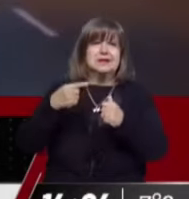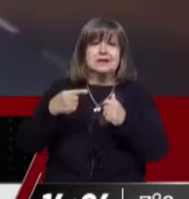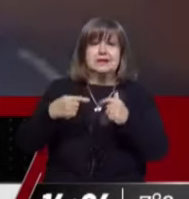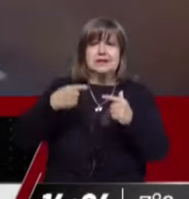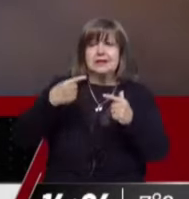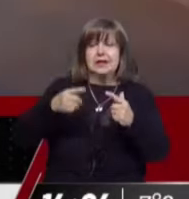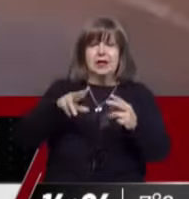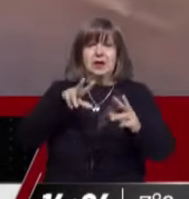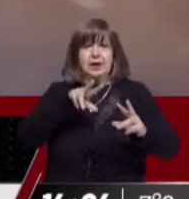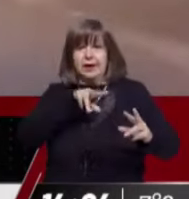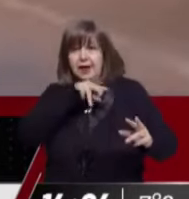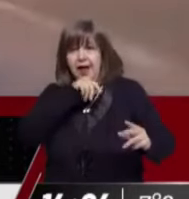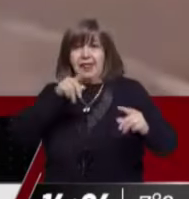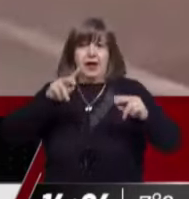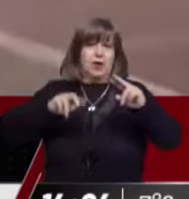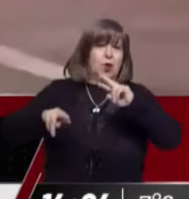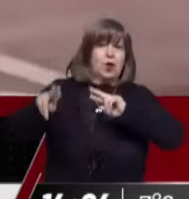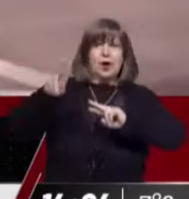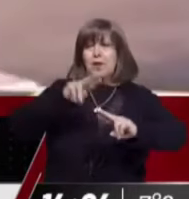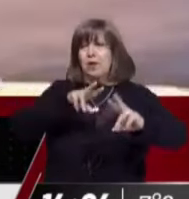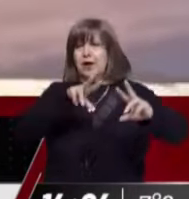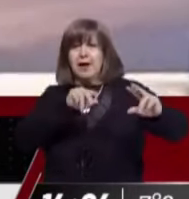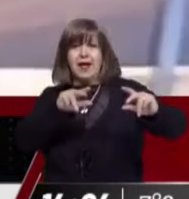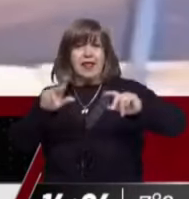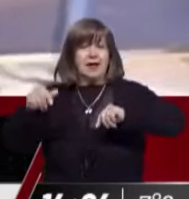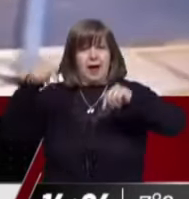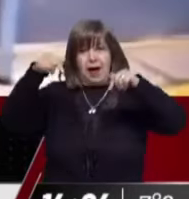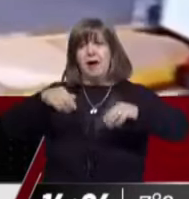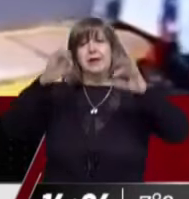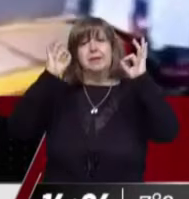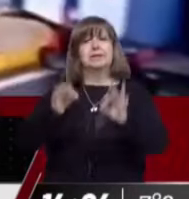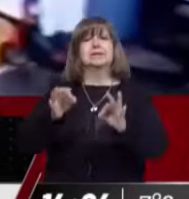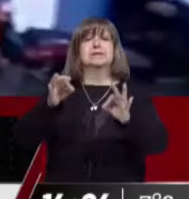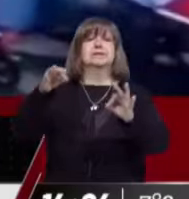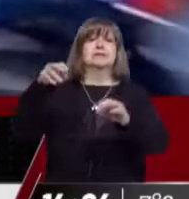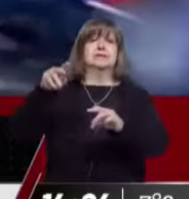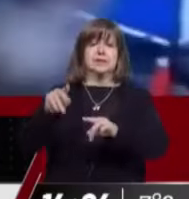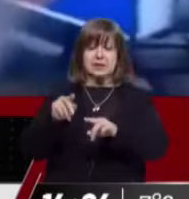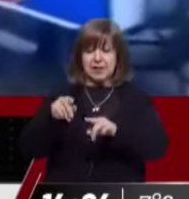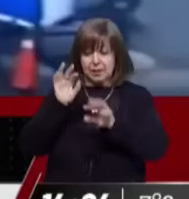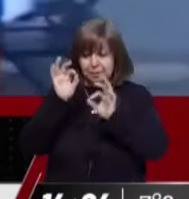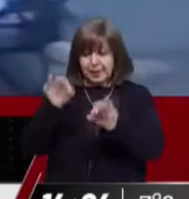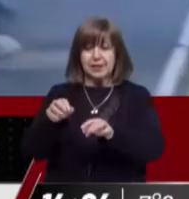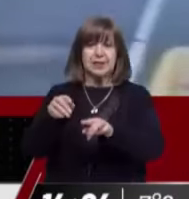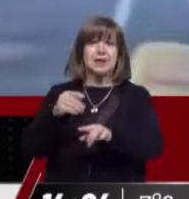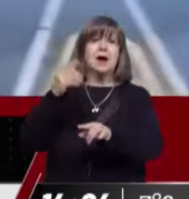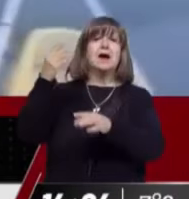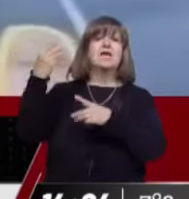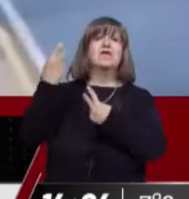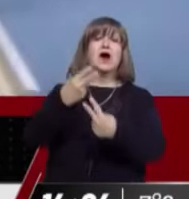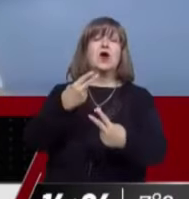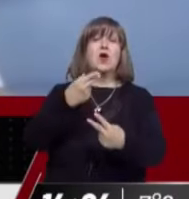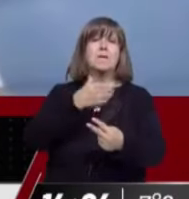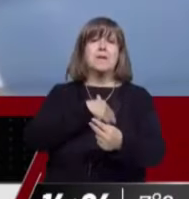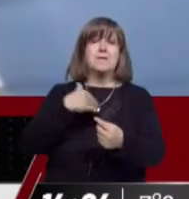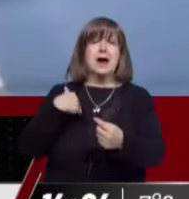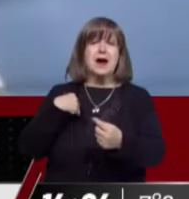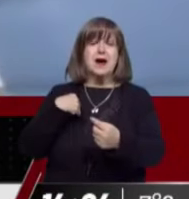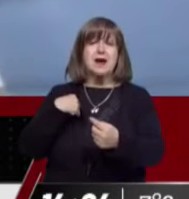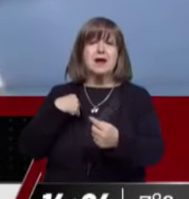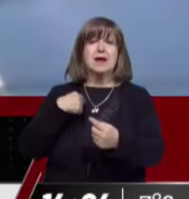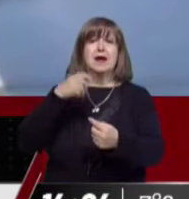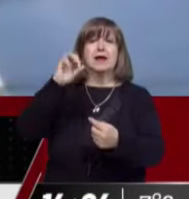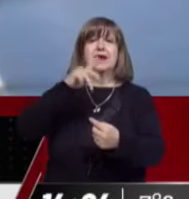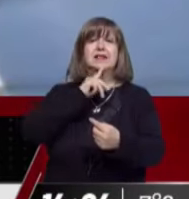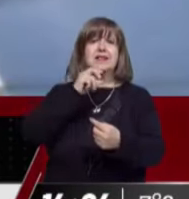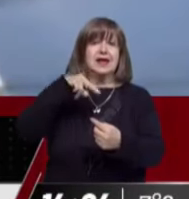logrado visualizar algo más preciso, y se ha confirmado ya con la presencia de su mamá Cristina y